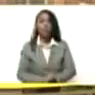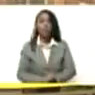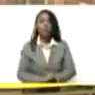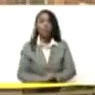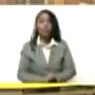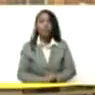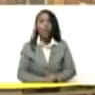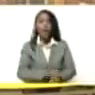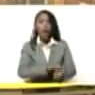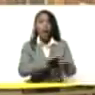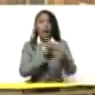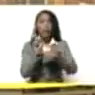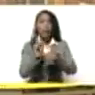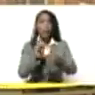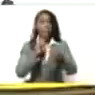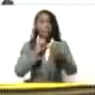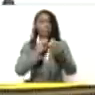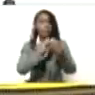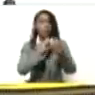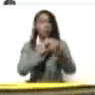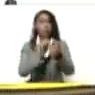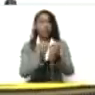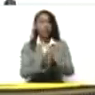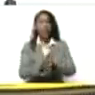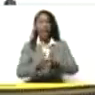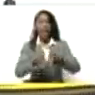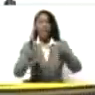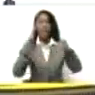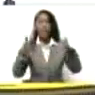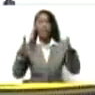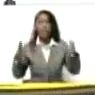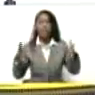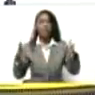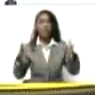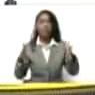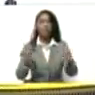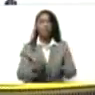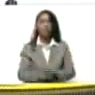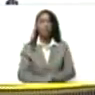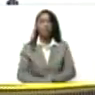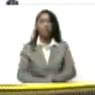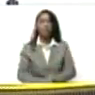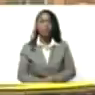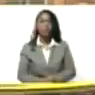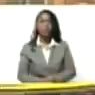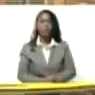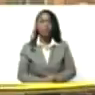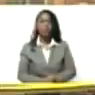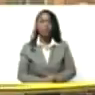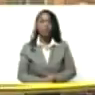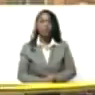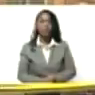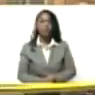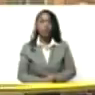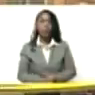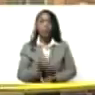año ya la economía logró un crecimiento de 7.6 por ciento